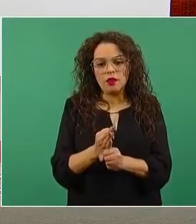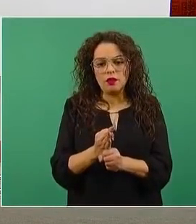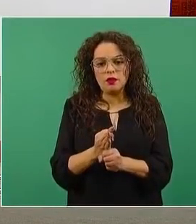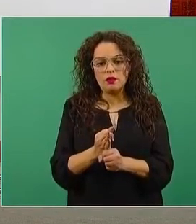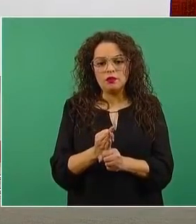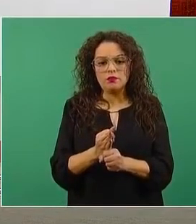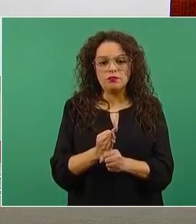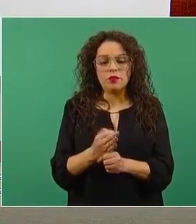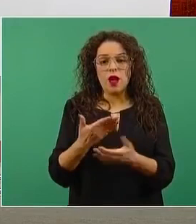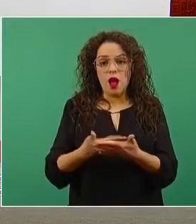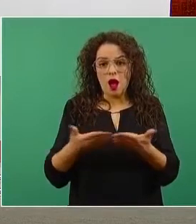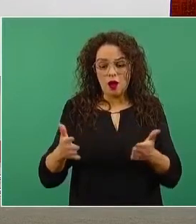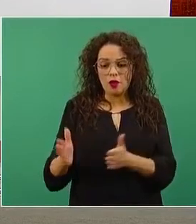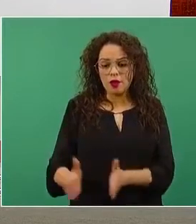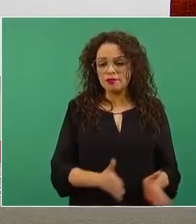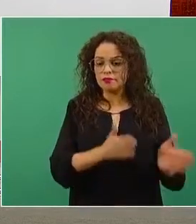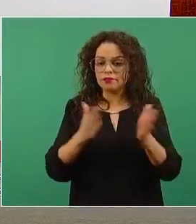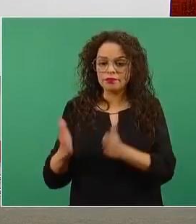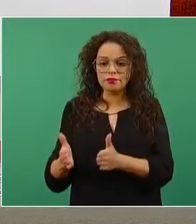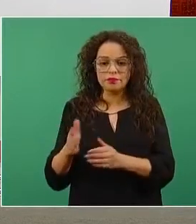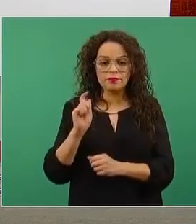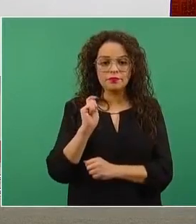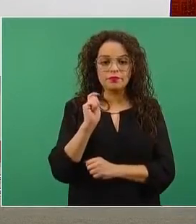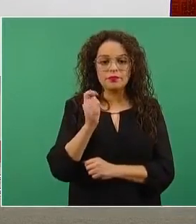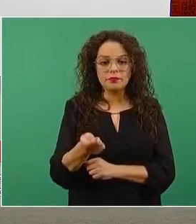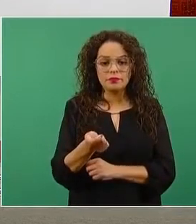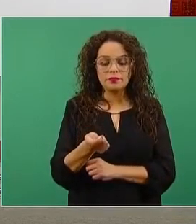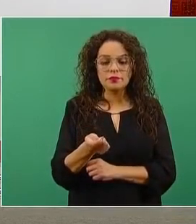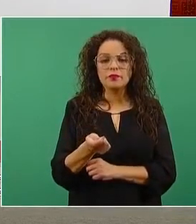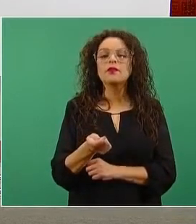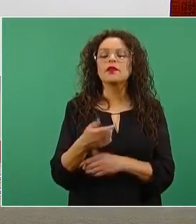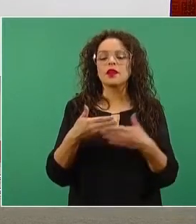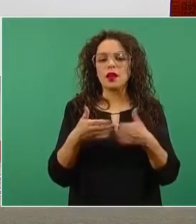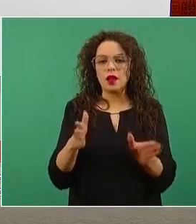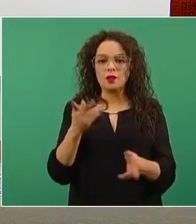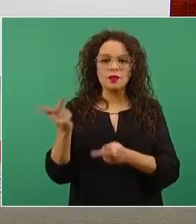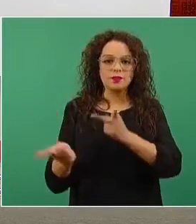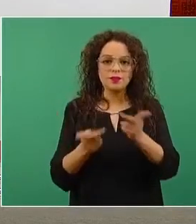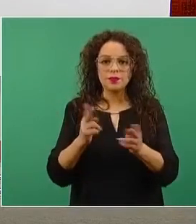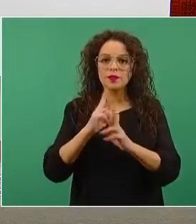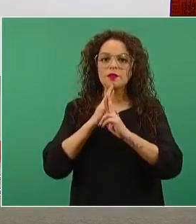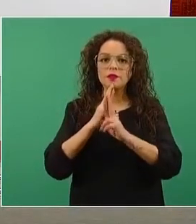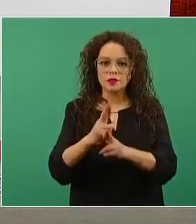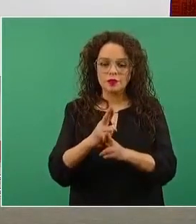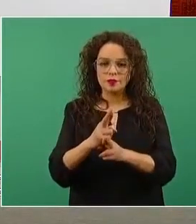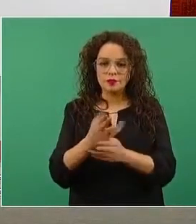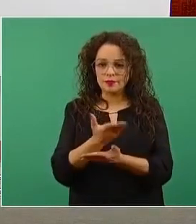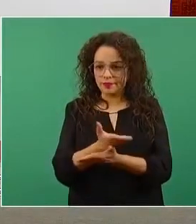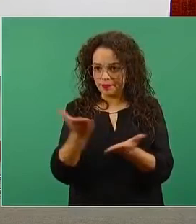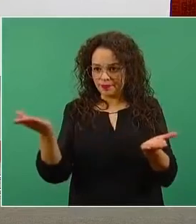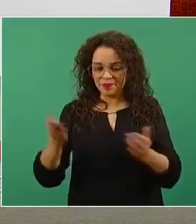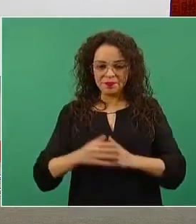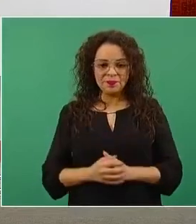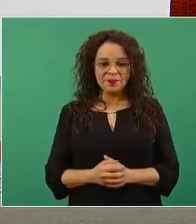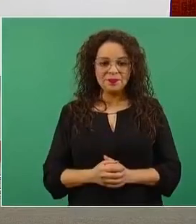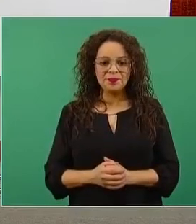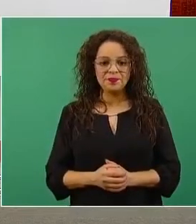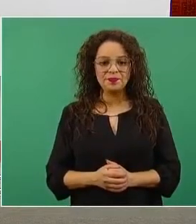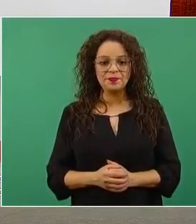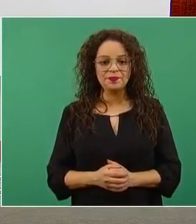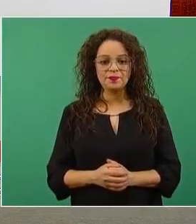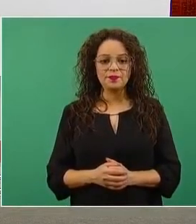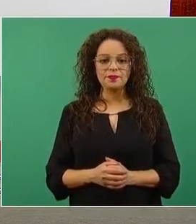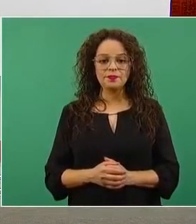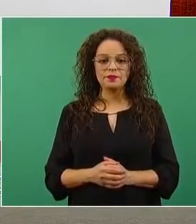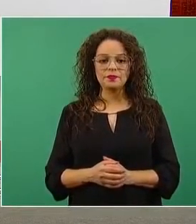pasar entonces a poder tomar y responder preguntas de los medios de comunicación. Y bueno, ahora